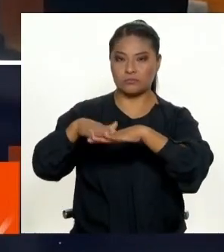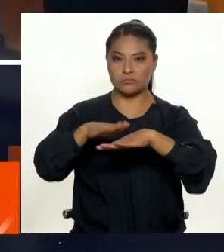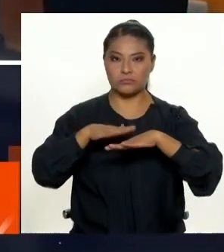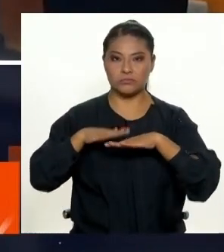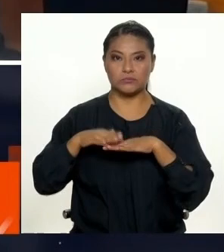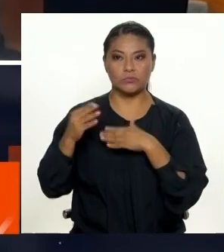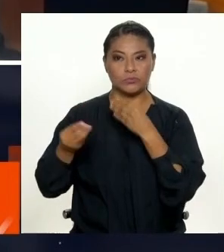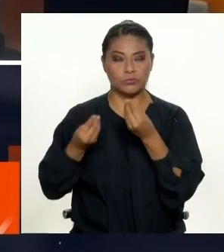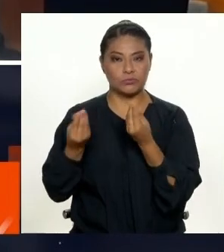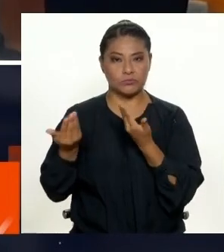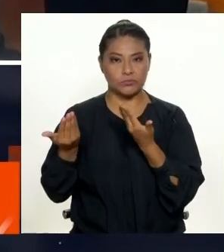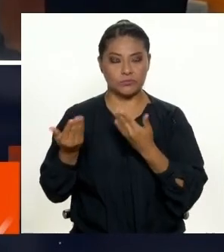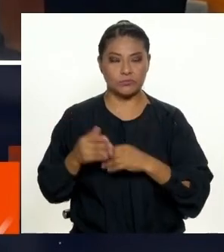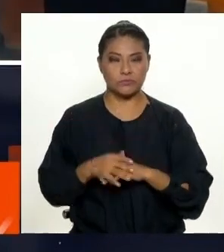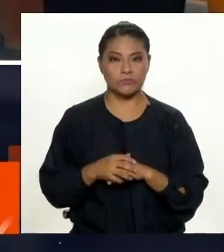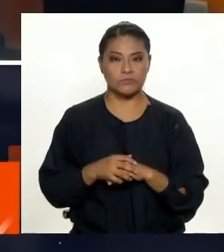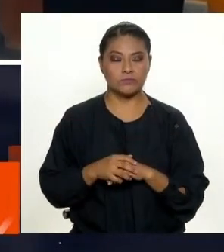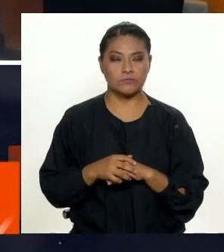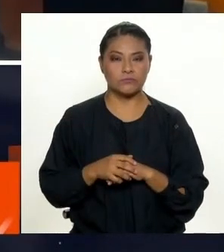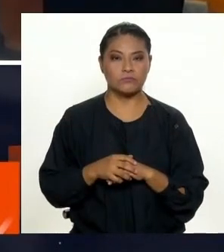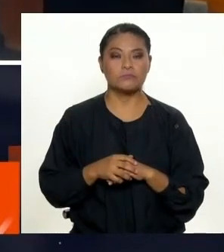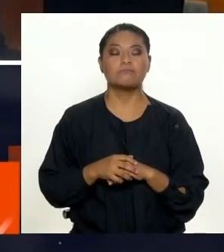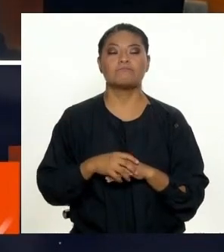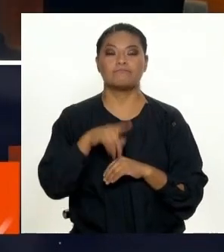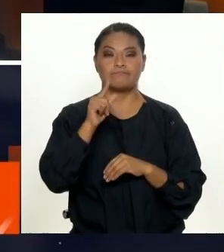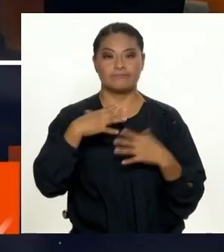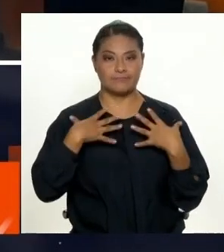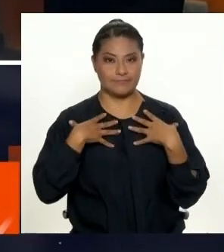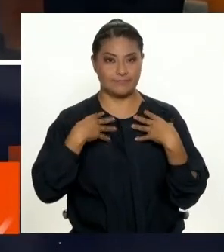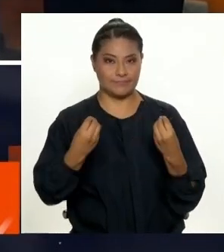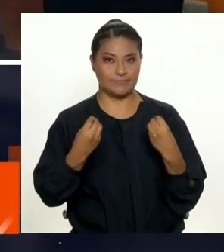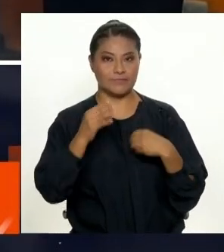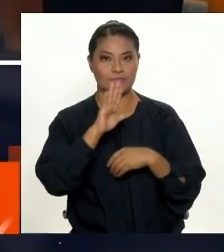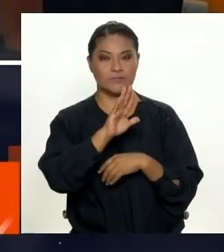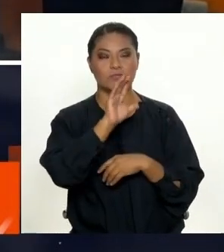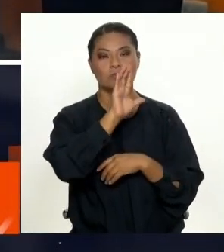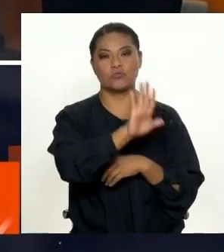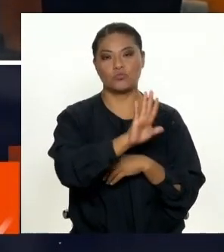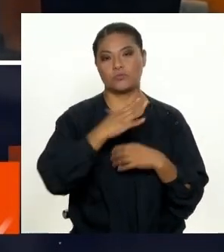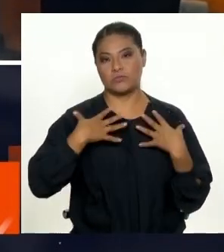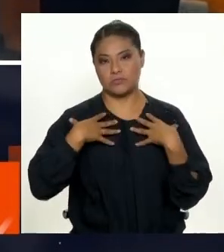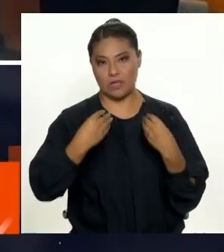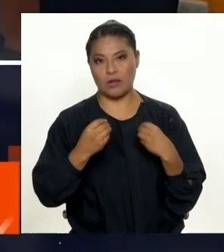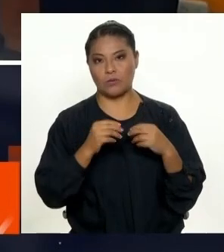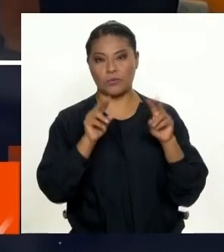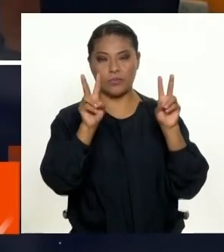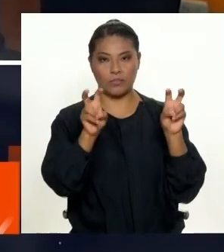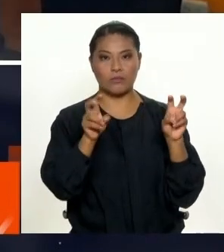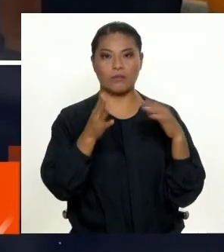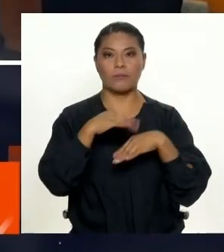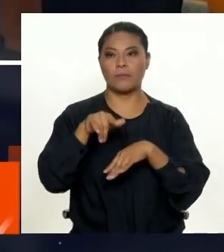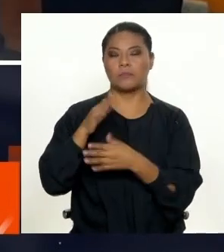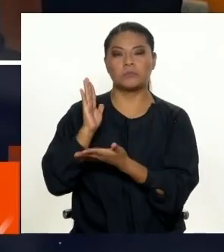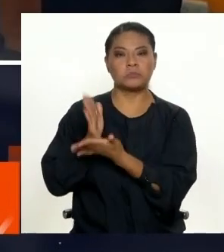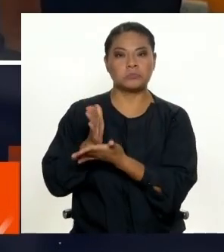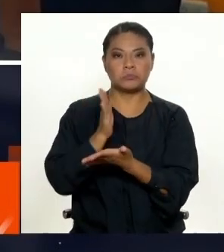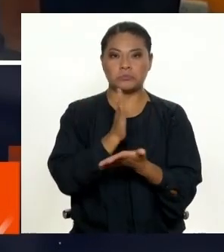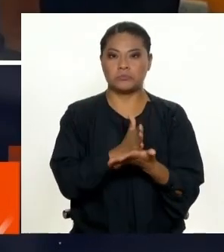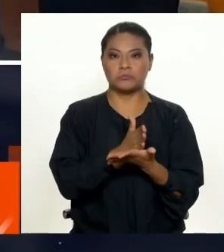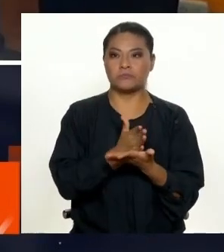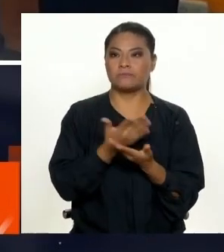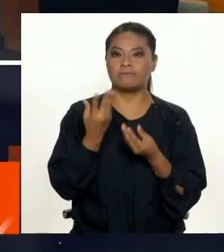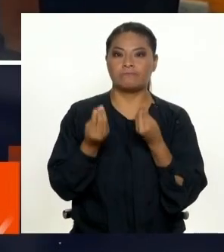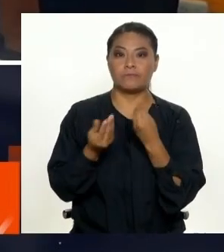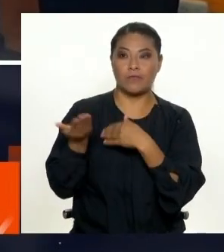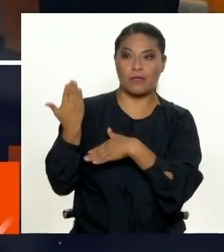más estas normas? Mira, su salud en lo que se refiere a sanciones en